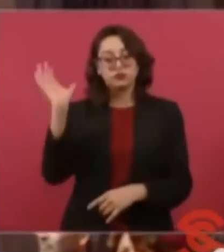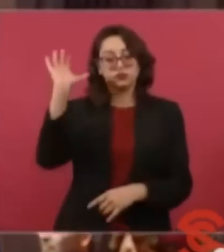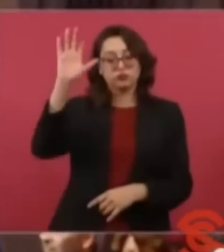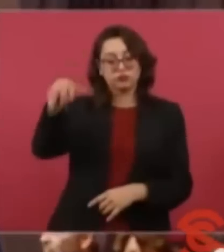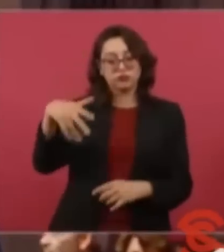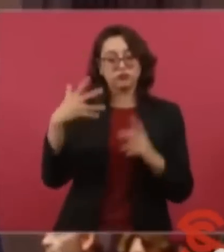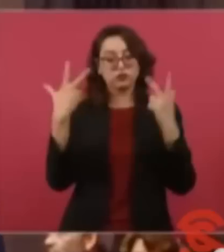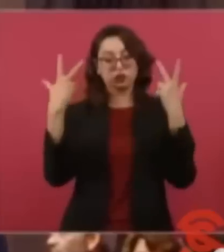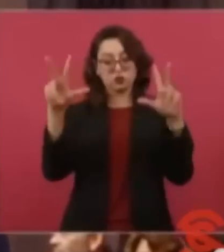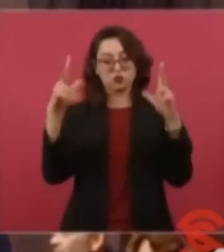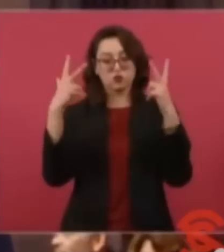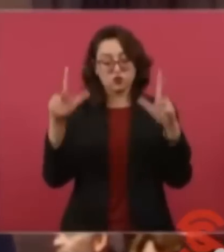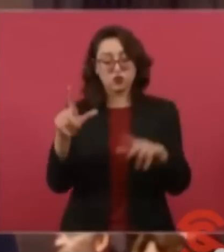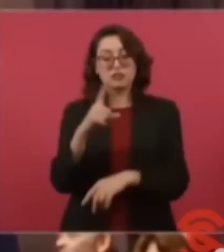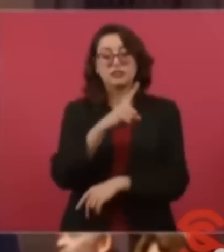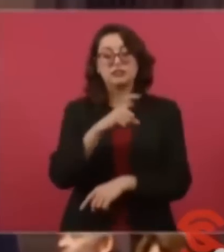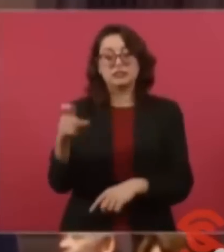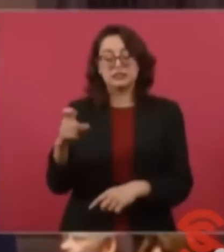de box,